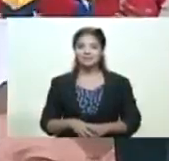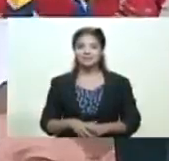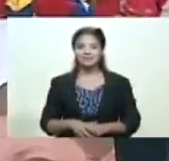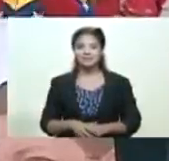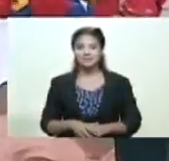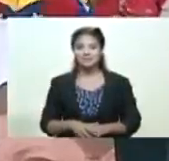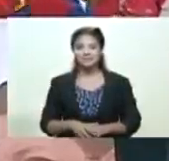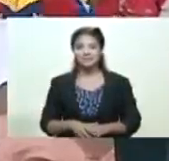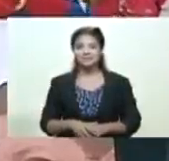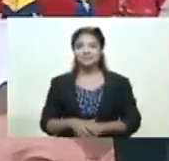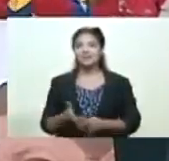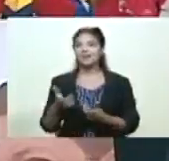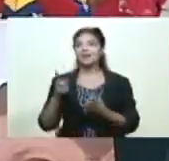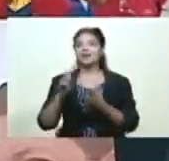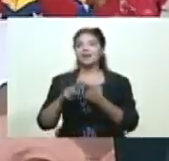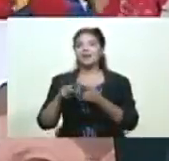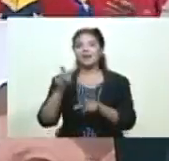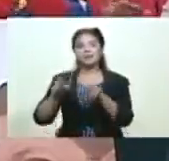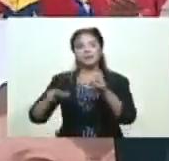del Poder Ciudadano.